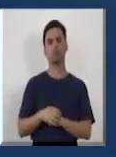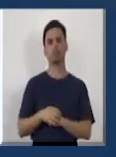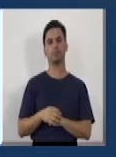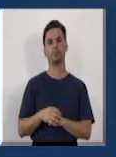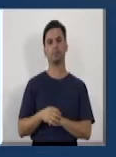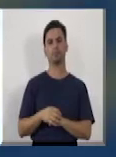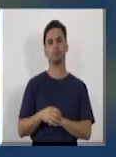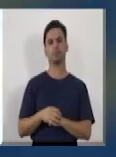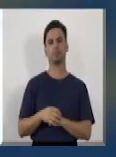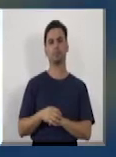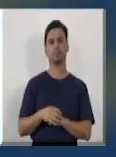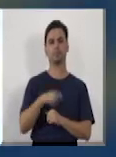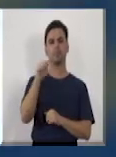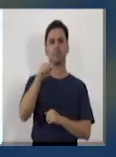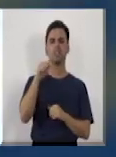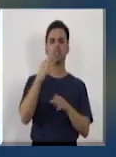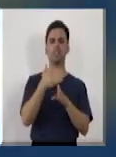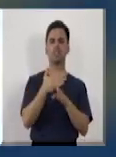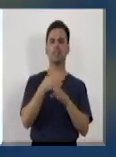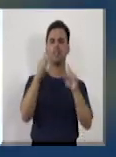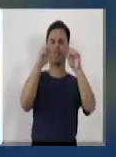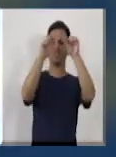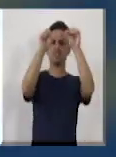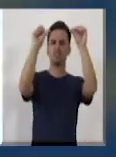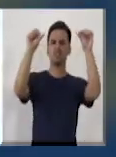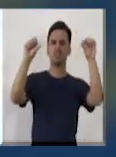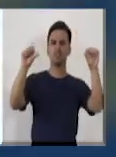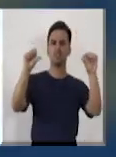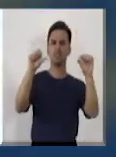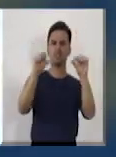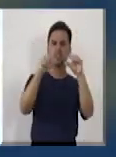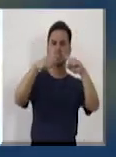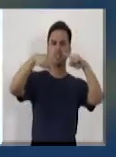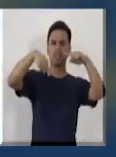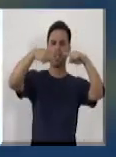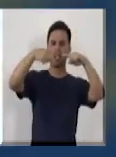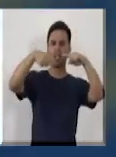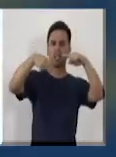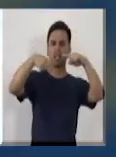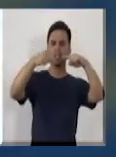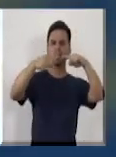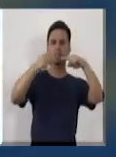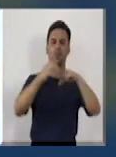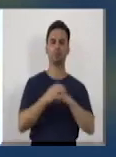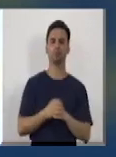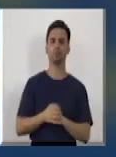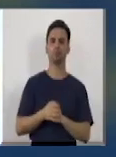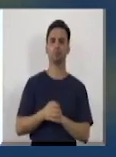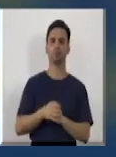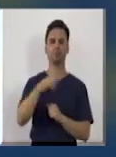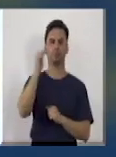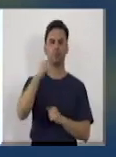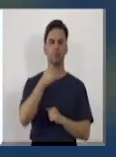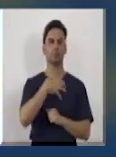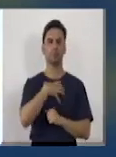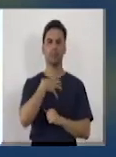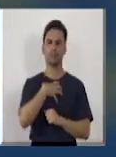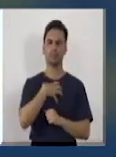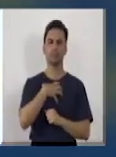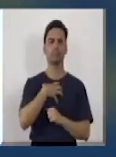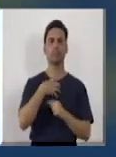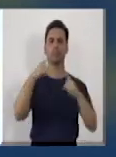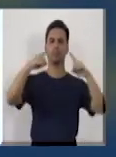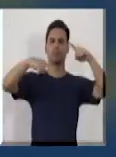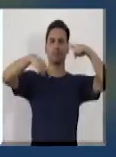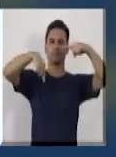Y circuito eléctrico, conjunto de componentes eléctricos conectados entre sí, formando una trayectoria